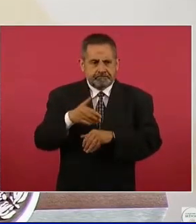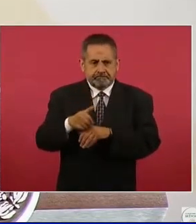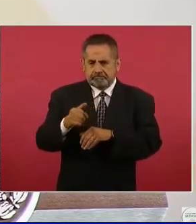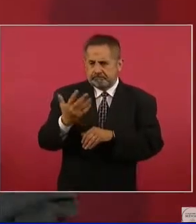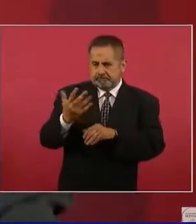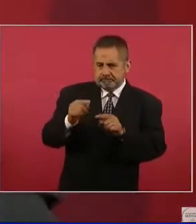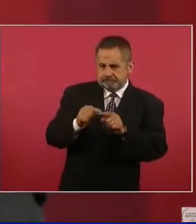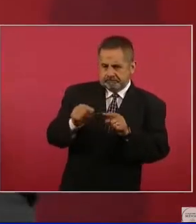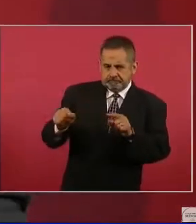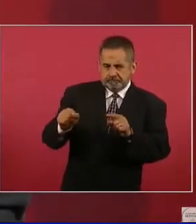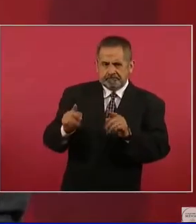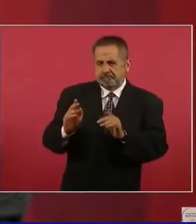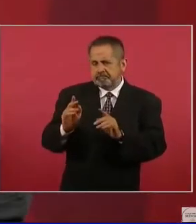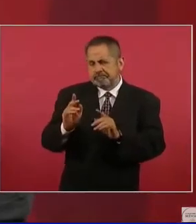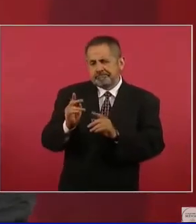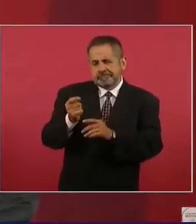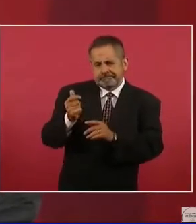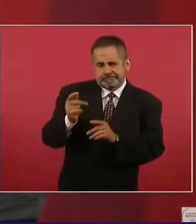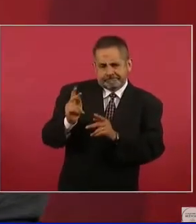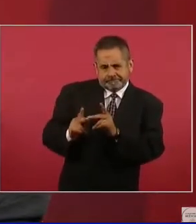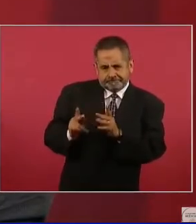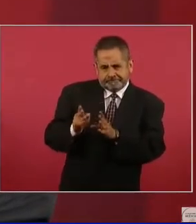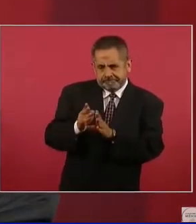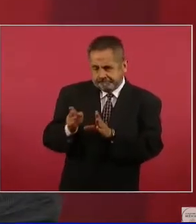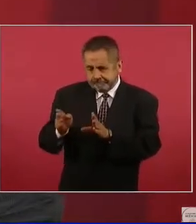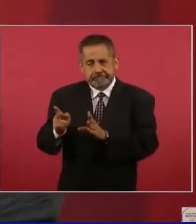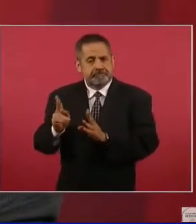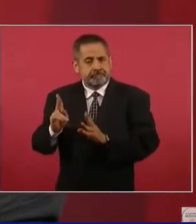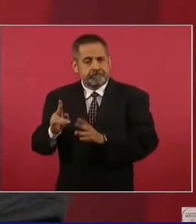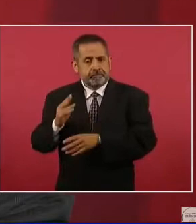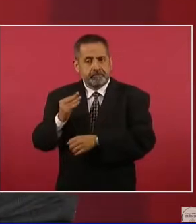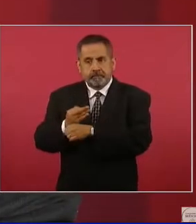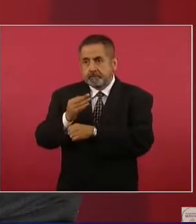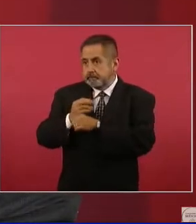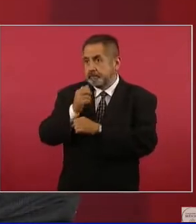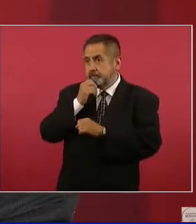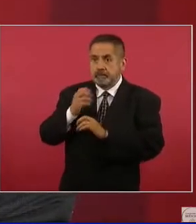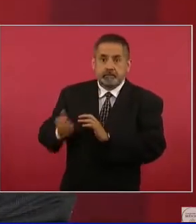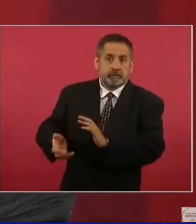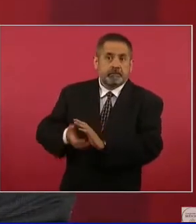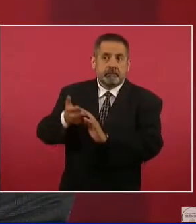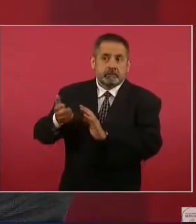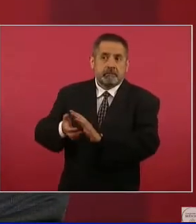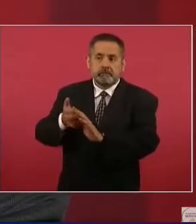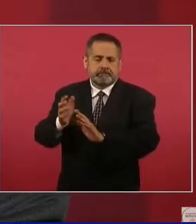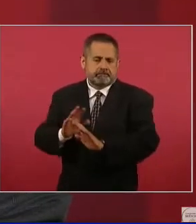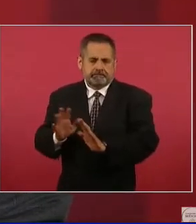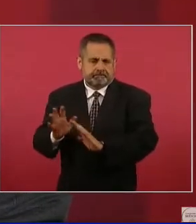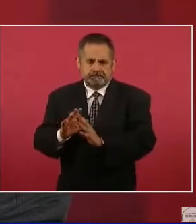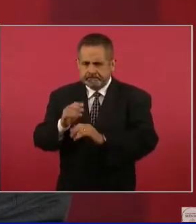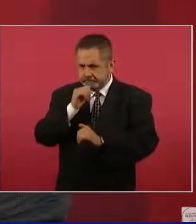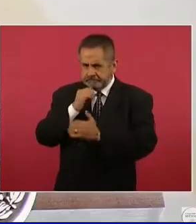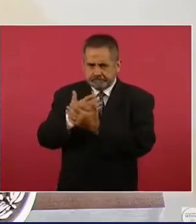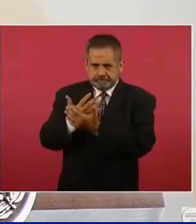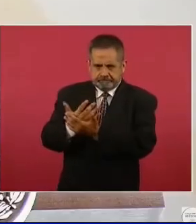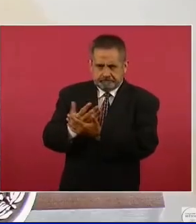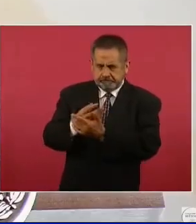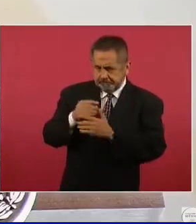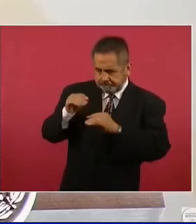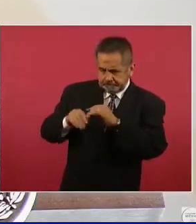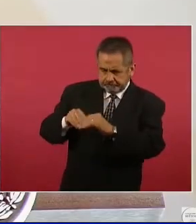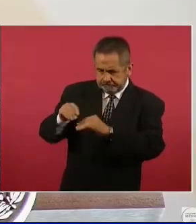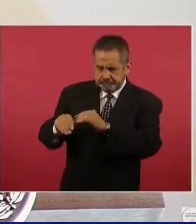todavía menor porque obviamente en este momento no se están desarrollando las obras propiamente